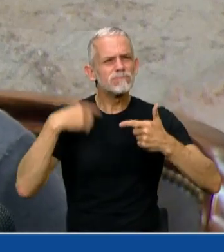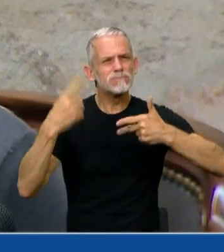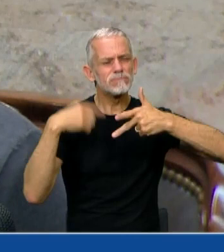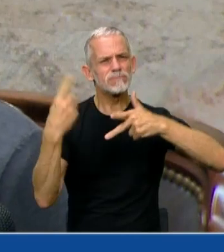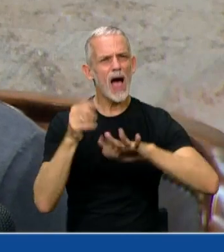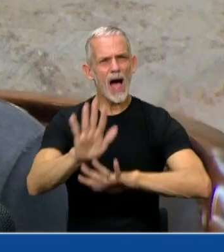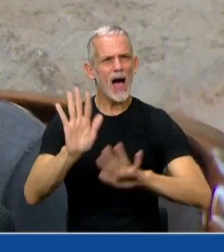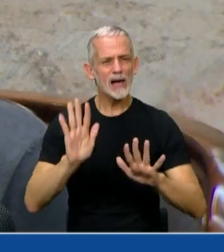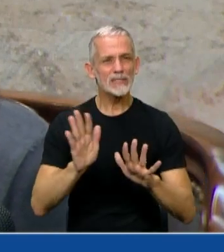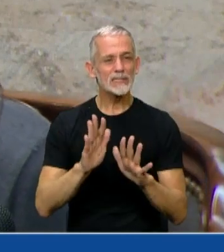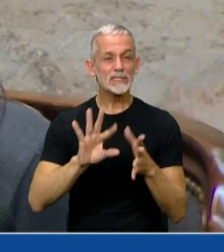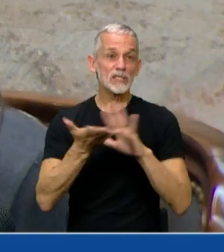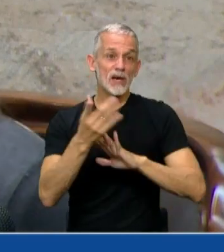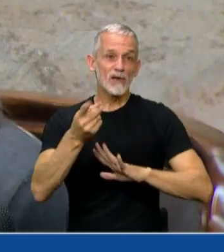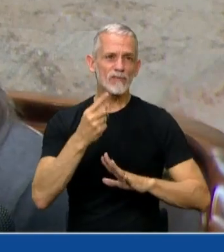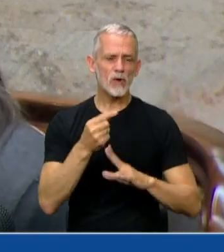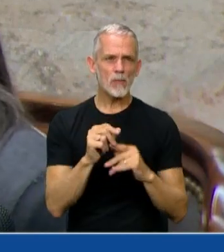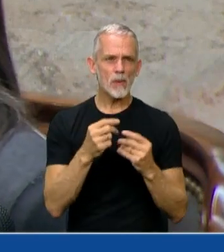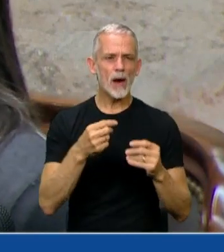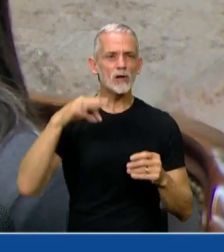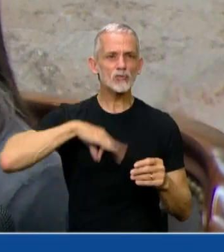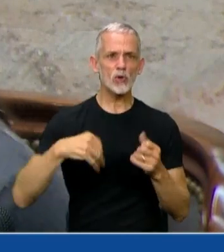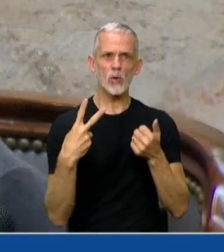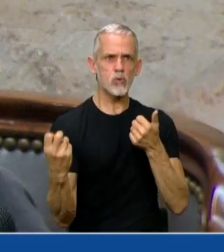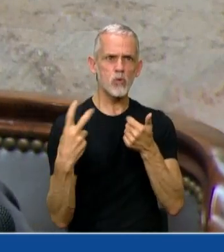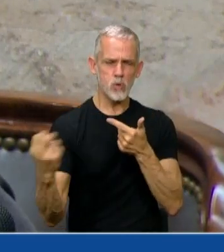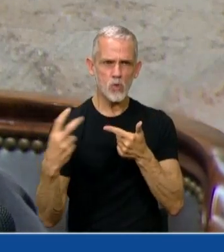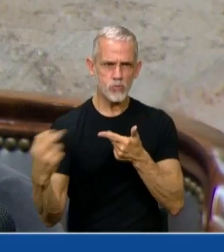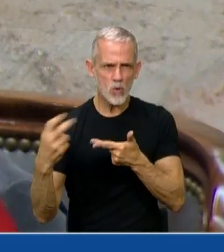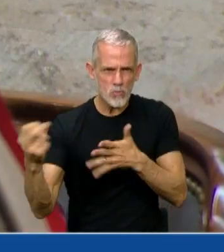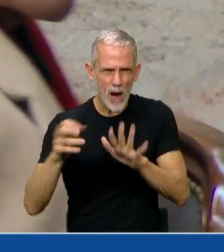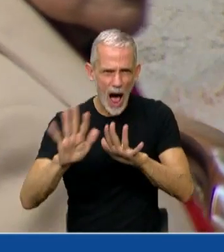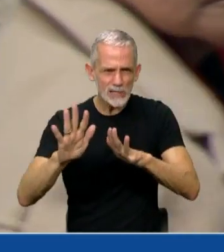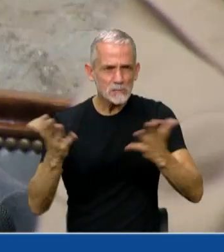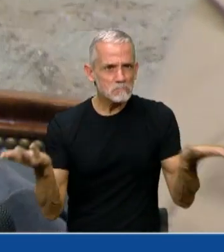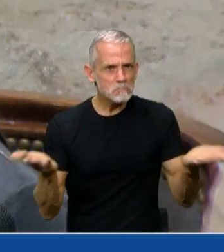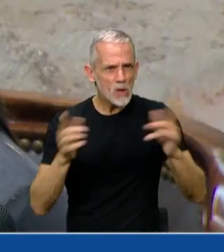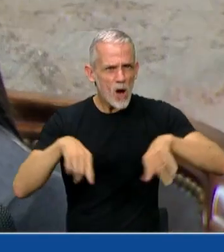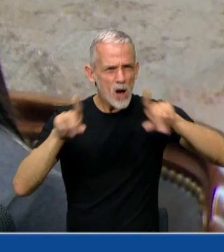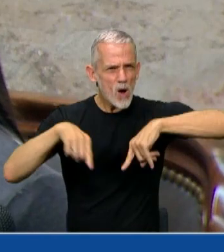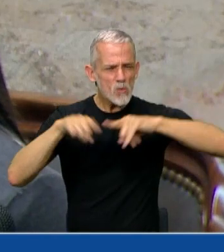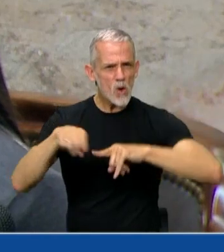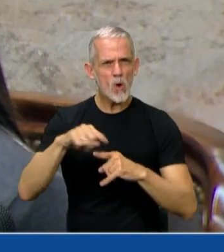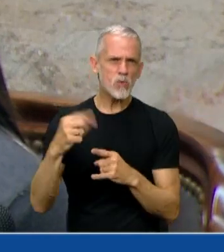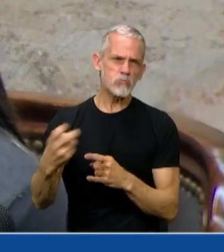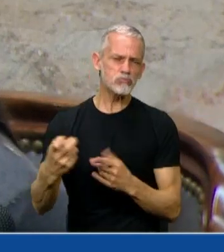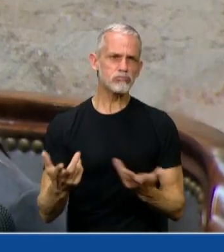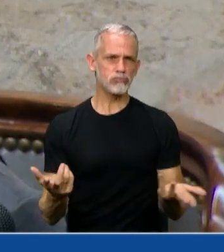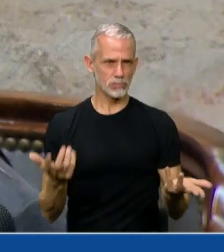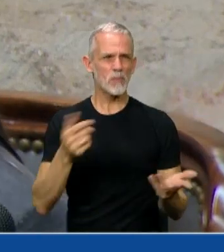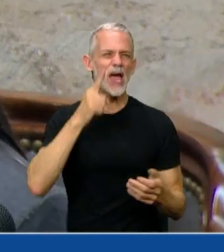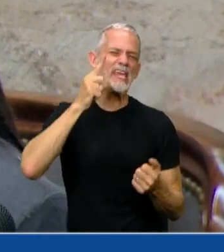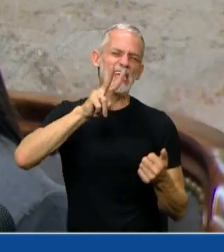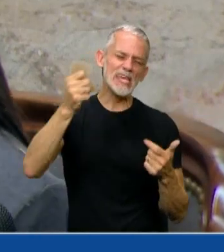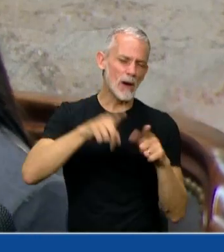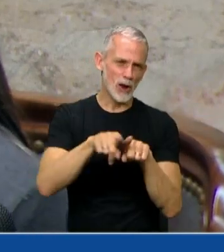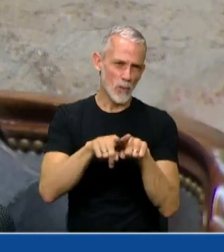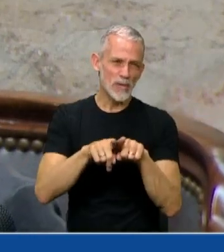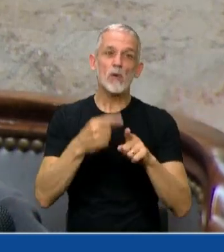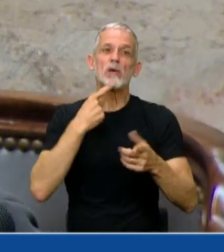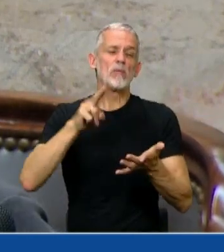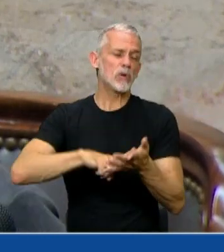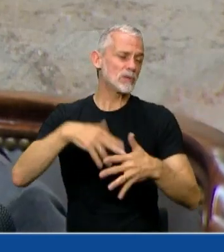utilizado este mecanismo de confiscación a los trabajadores, cómo se maneja sistemáticamente el IVA, que es un